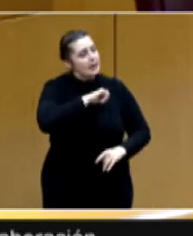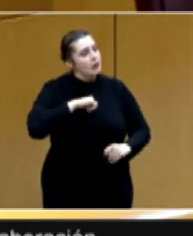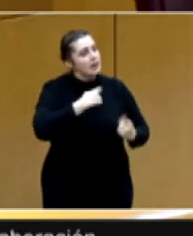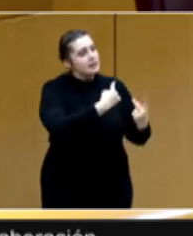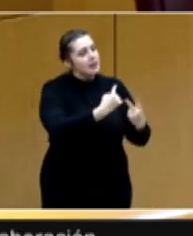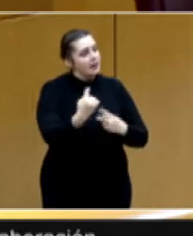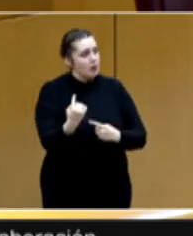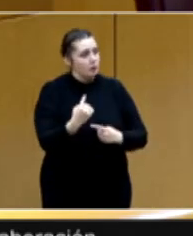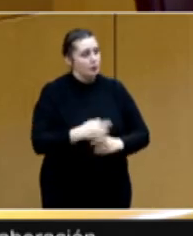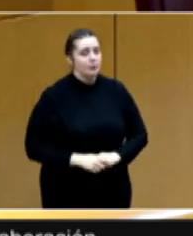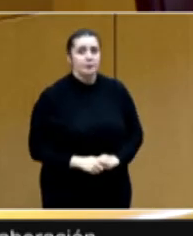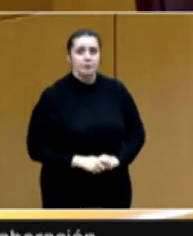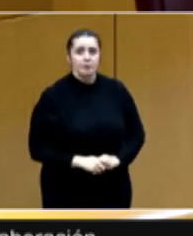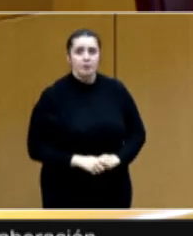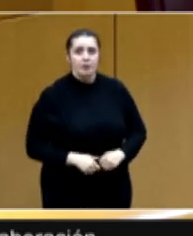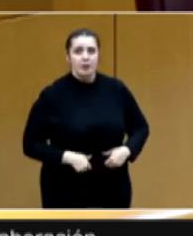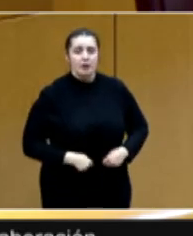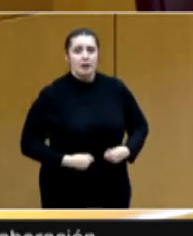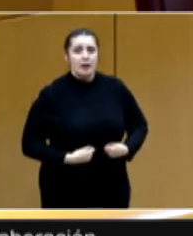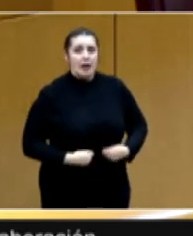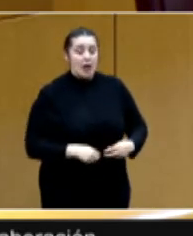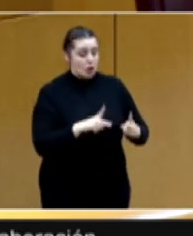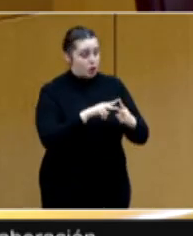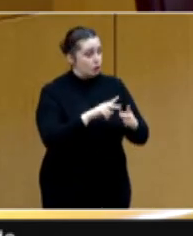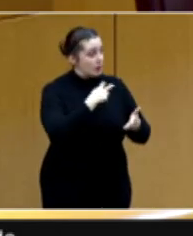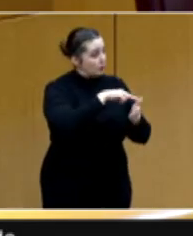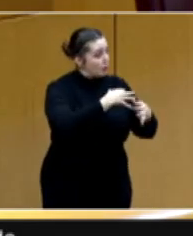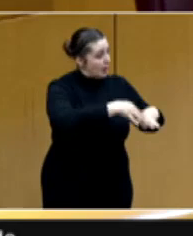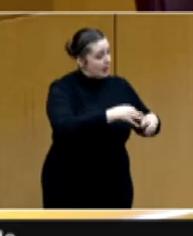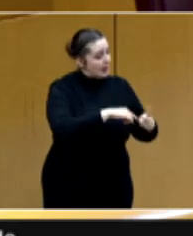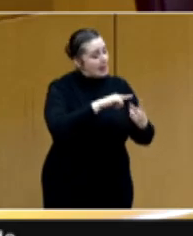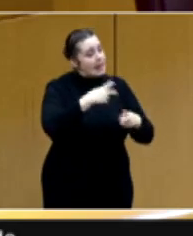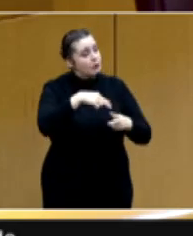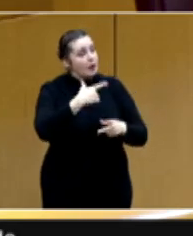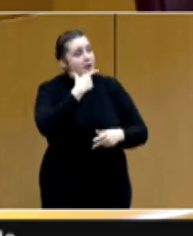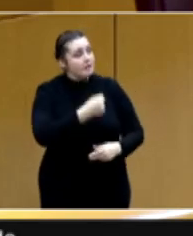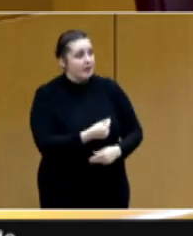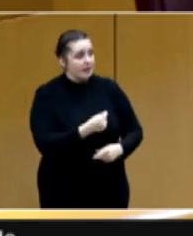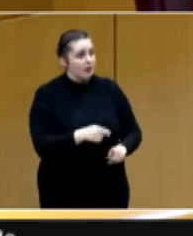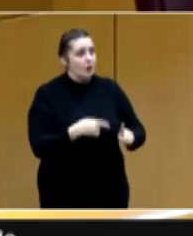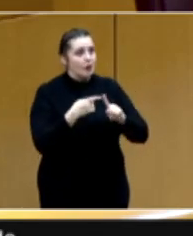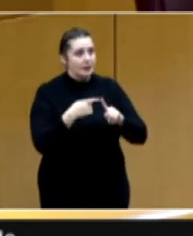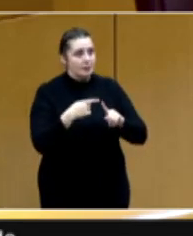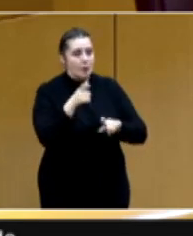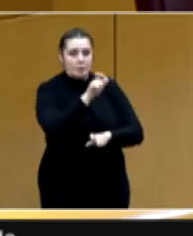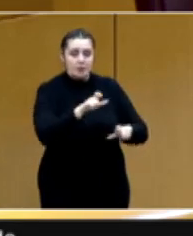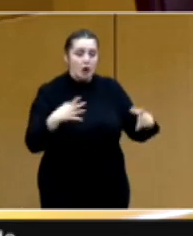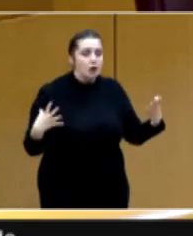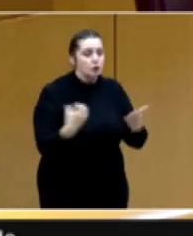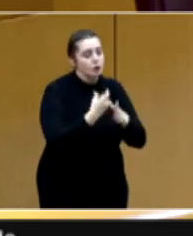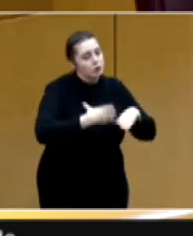en esta cámara están en lectura ordinaria y en lectura fácil para que puedan ser lógicamente entendidas por todos